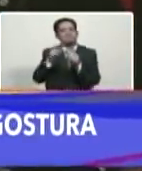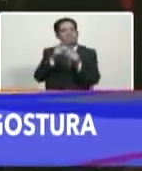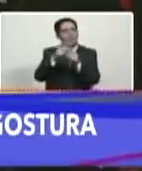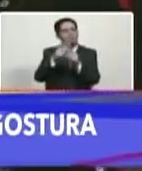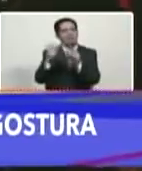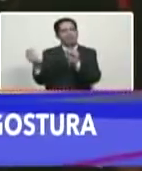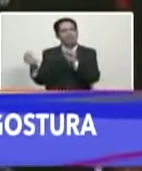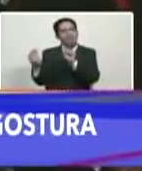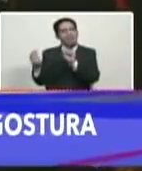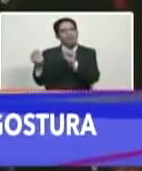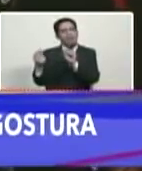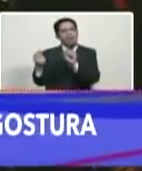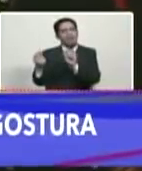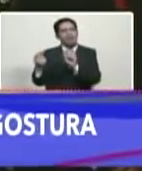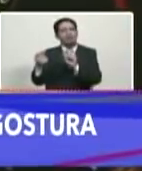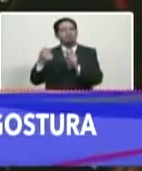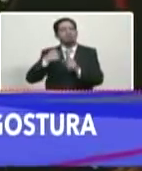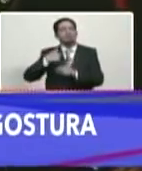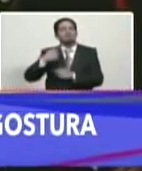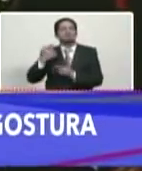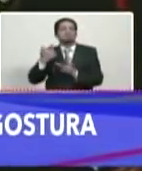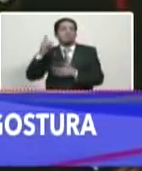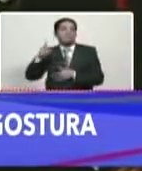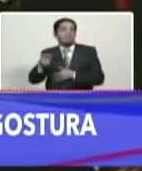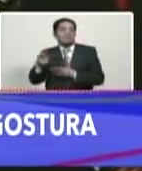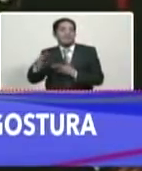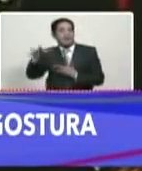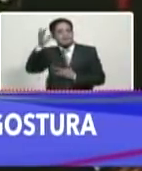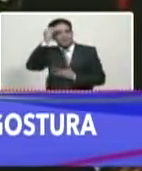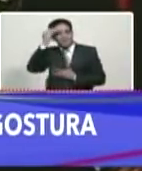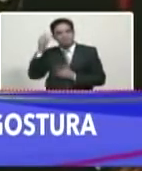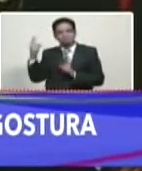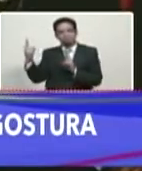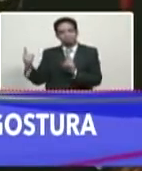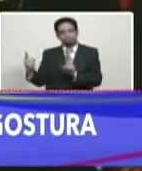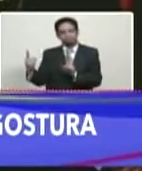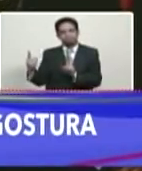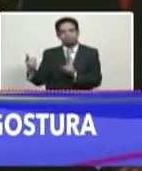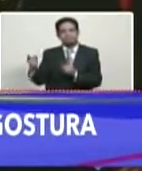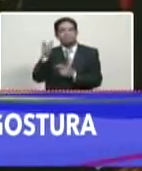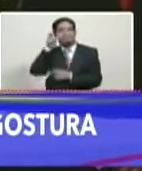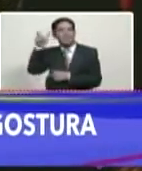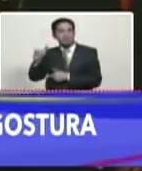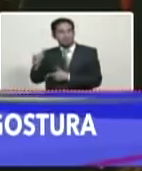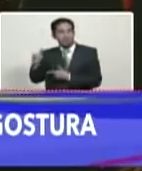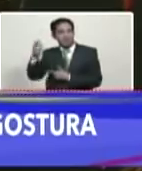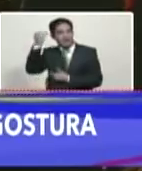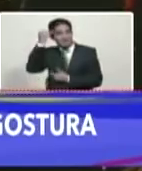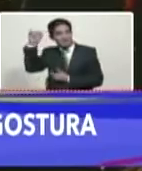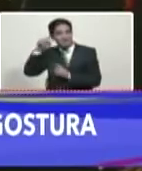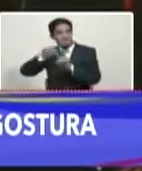Uno tiene que aprender a hablar con los que piensan totalmente contrario a las ideas que uno tiene.